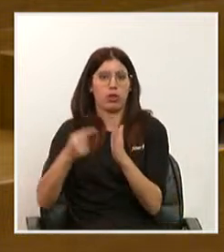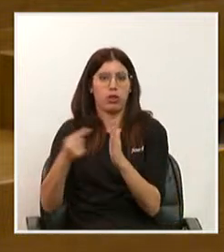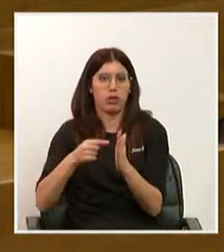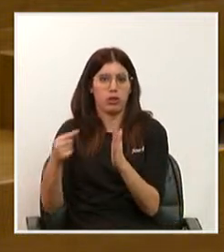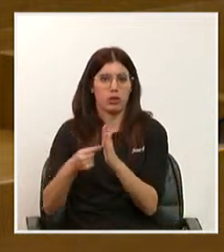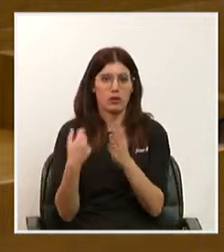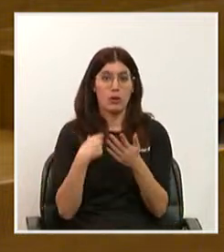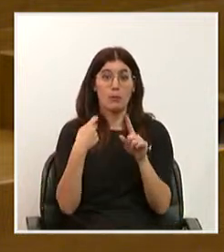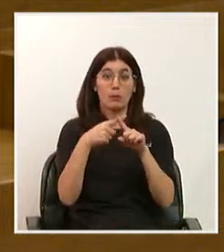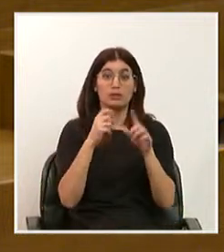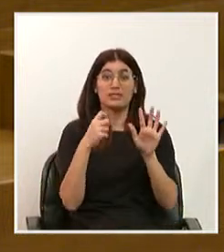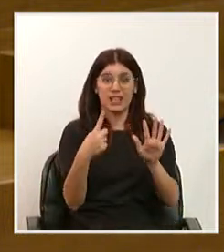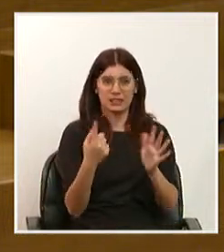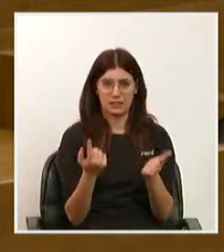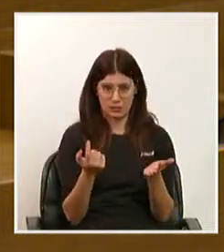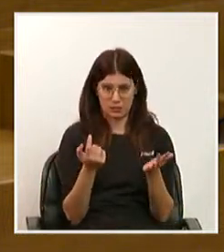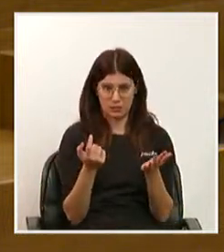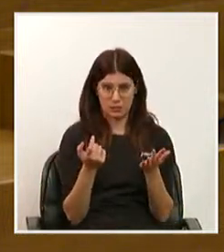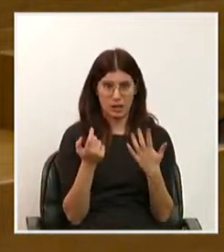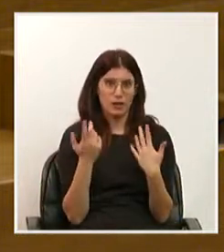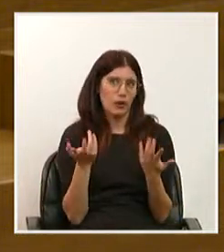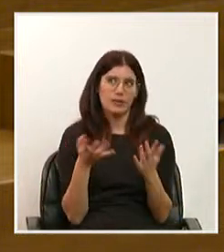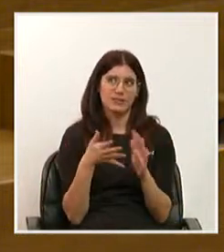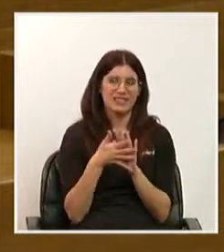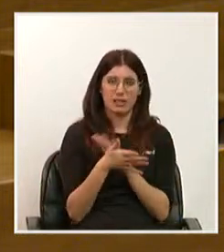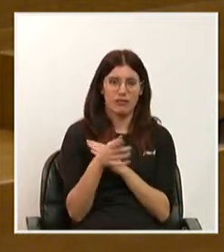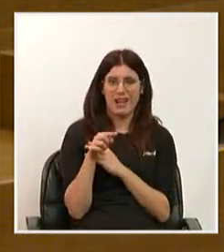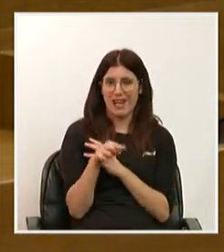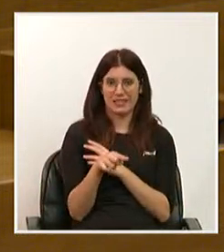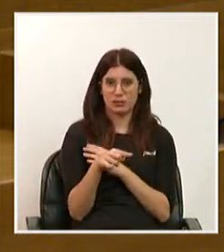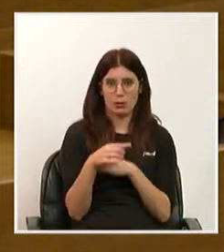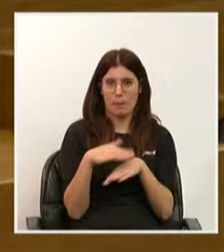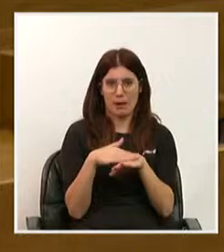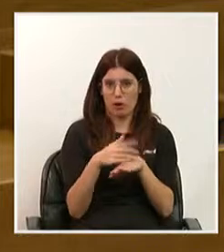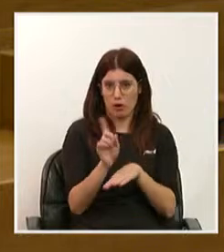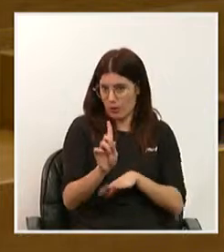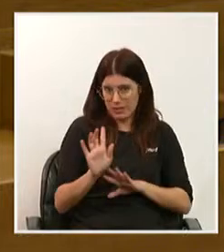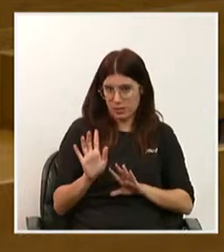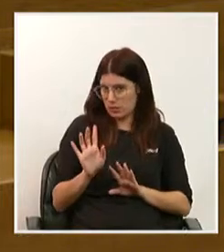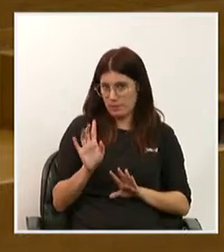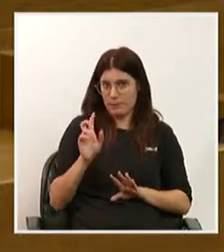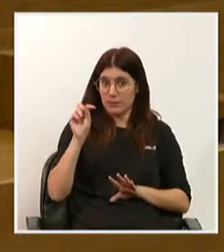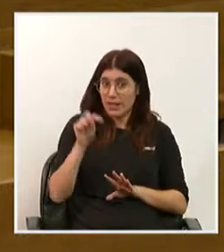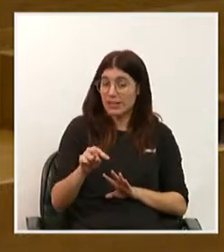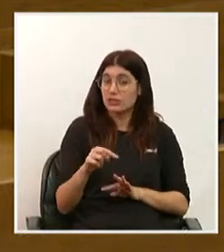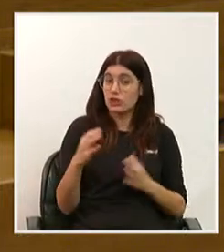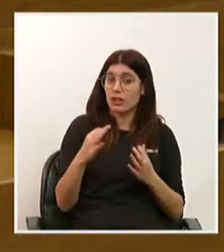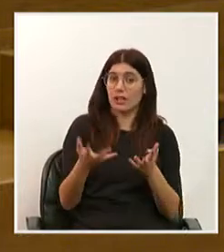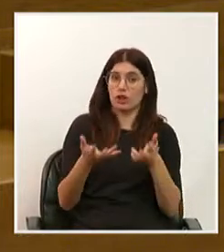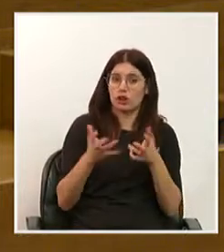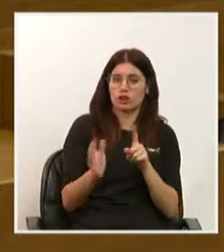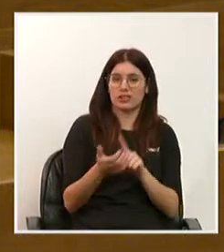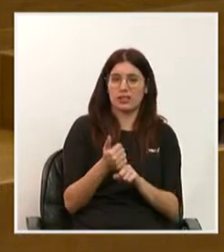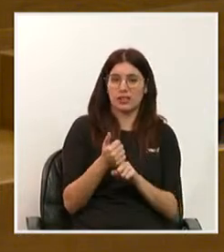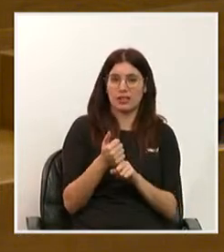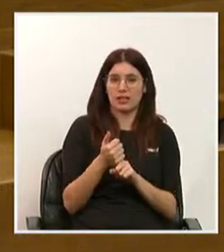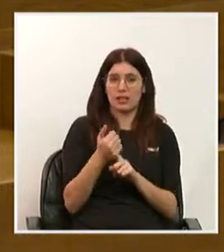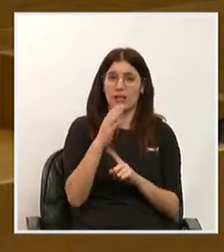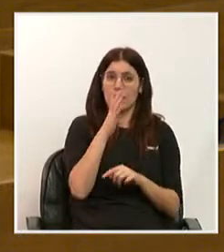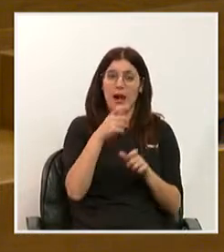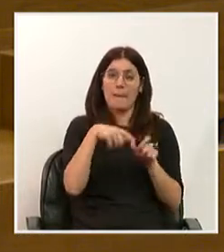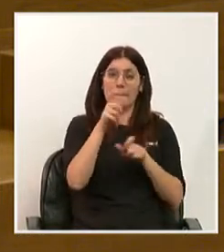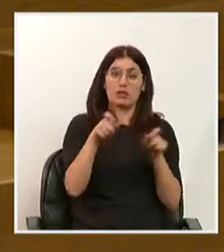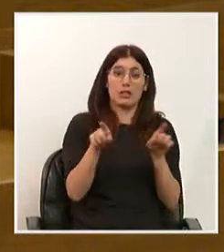multiplicó por seis por tanto Aquí no hay ningún Perdón lo que hay que hacer es eh conseguir que personas como